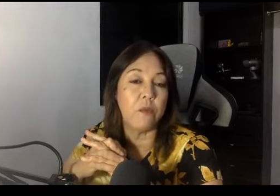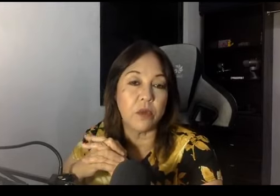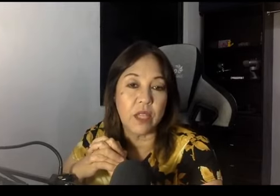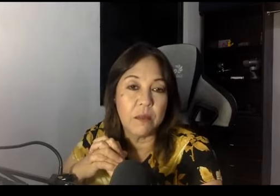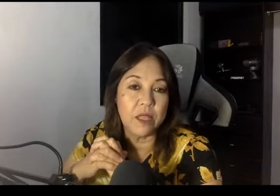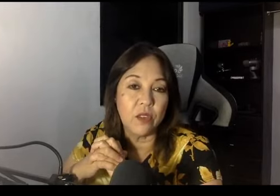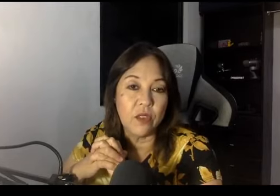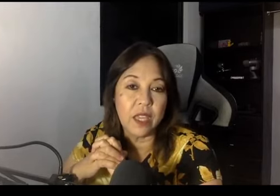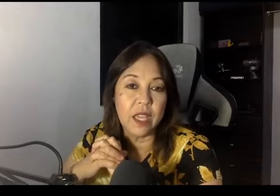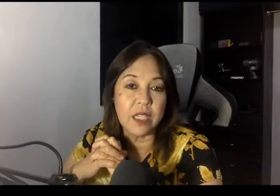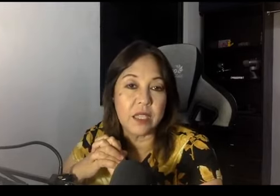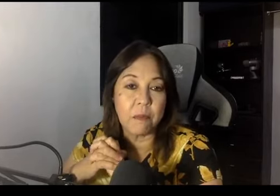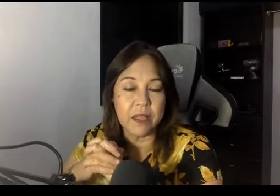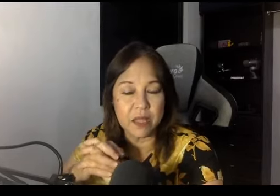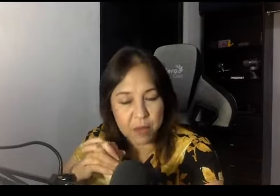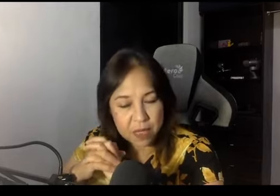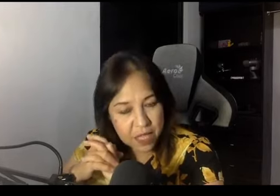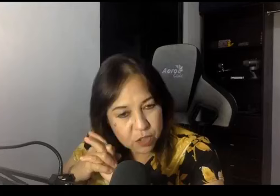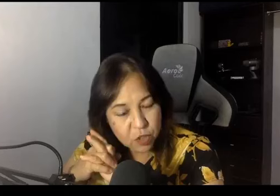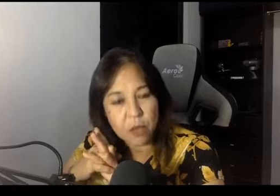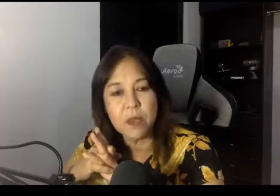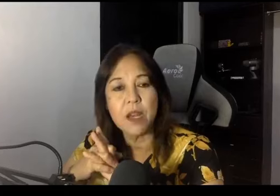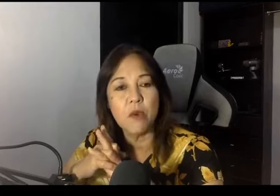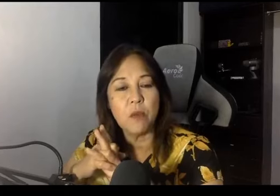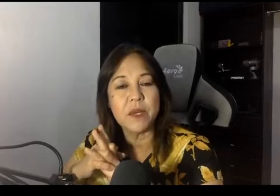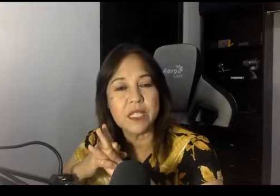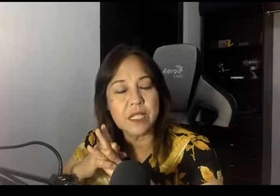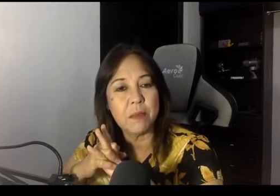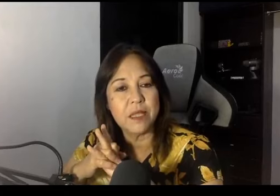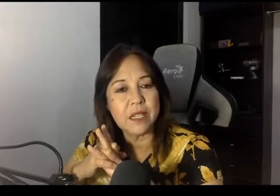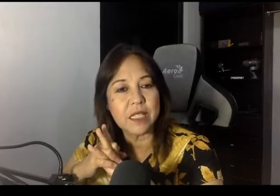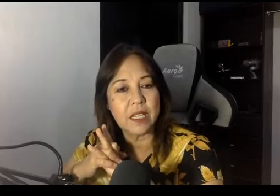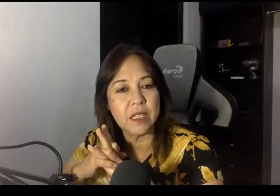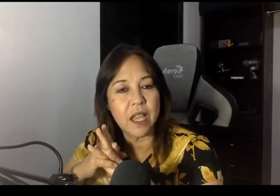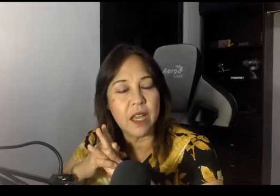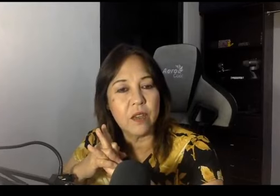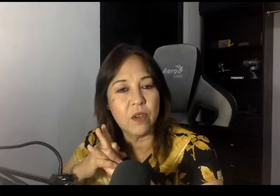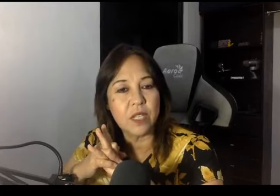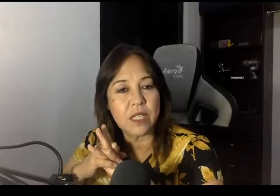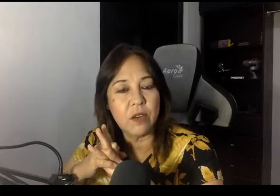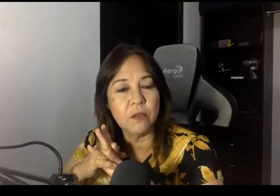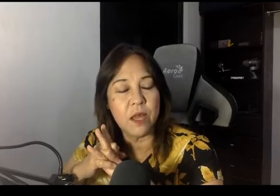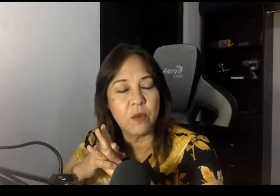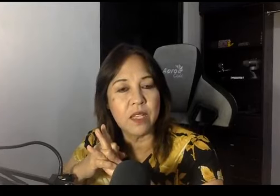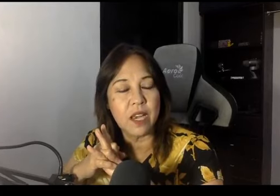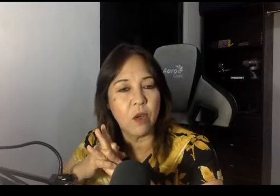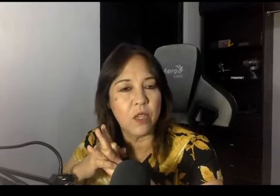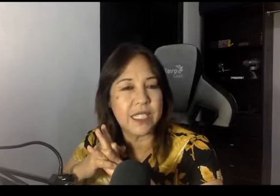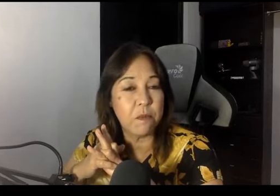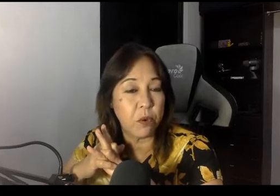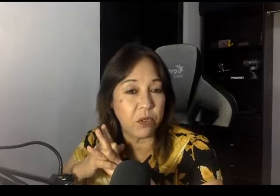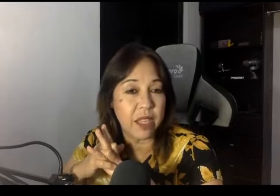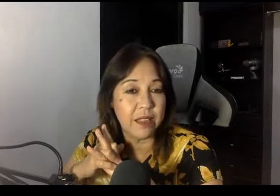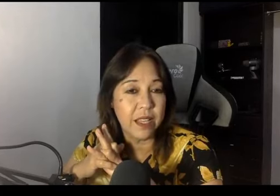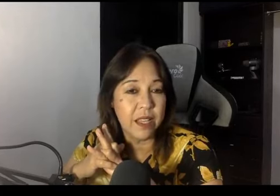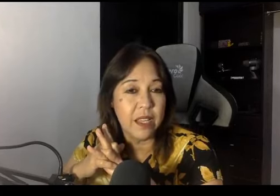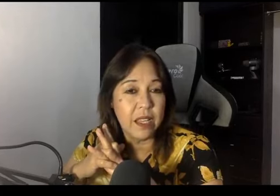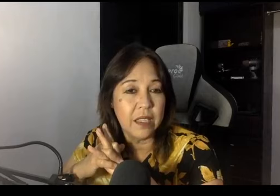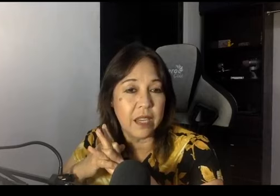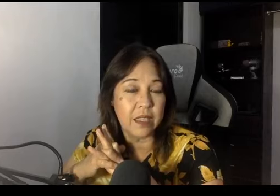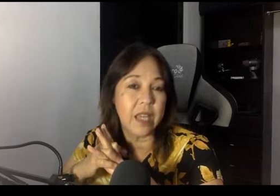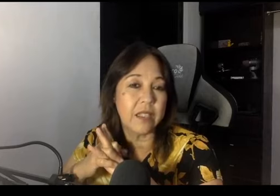el comportamiento de esta pandemia. De esto también habló precisamente el secretario de Salud, Manuel de la O. Es